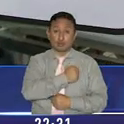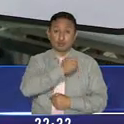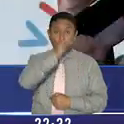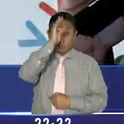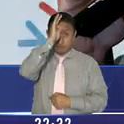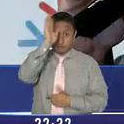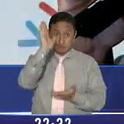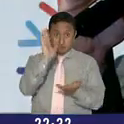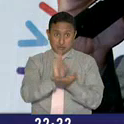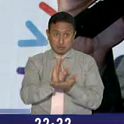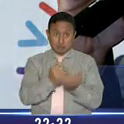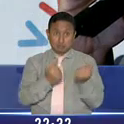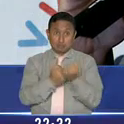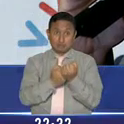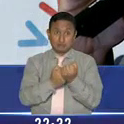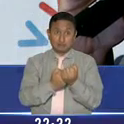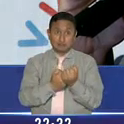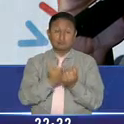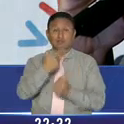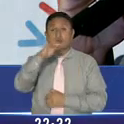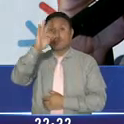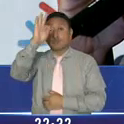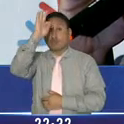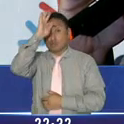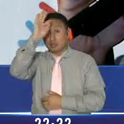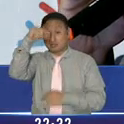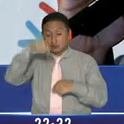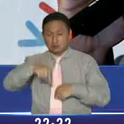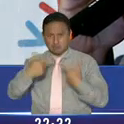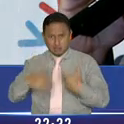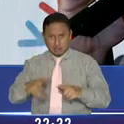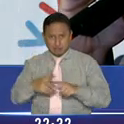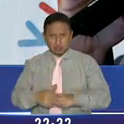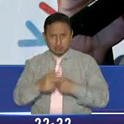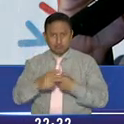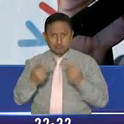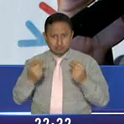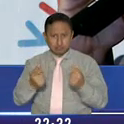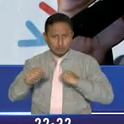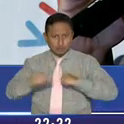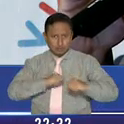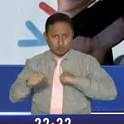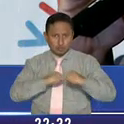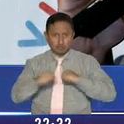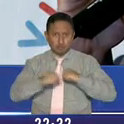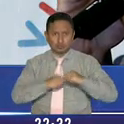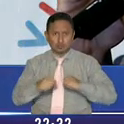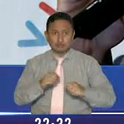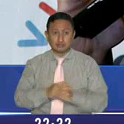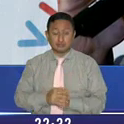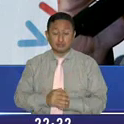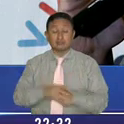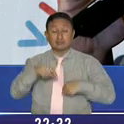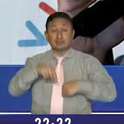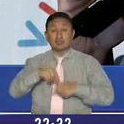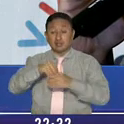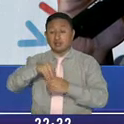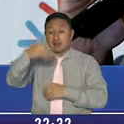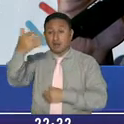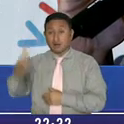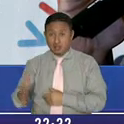IES. Es que los hospitales del IES empiecen a trabajar a la máxima capacidad y que se reduzcan